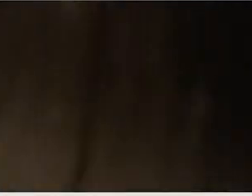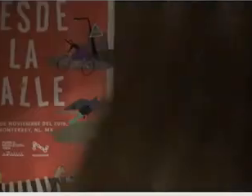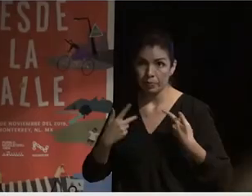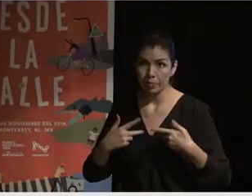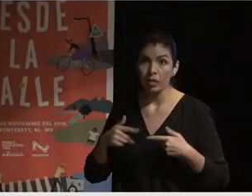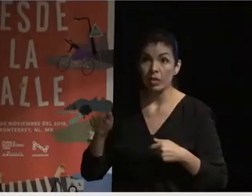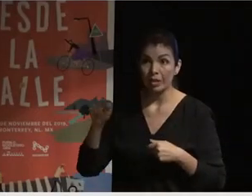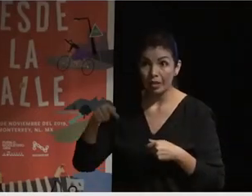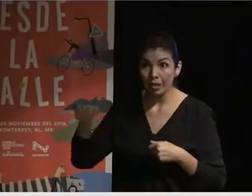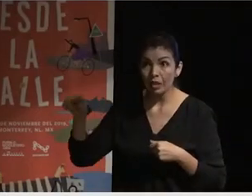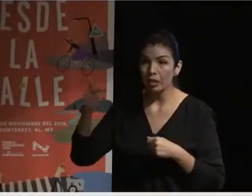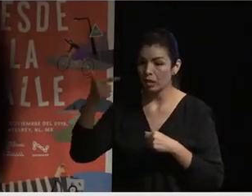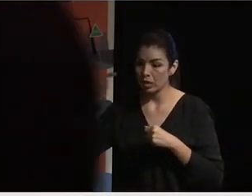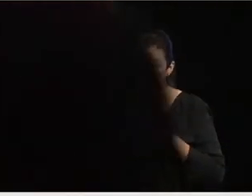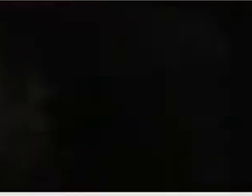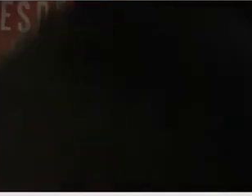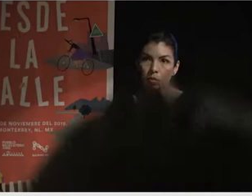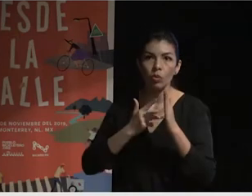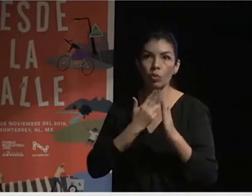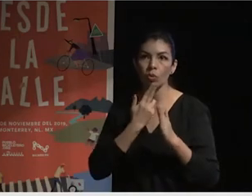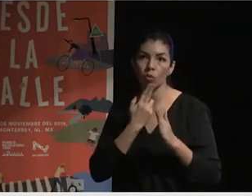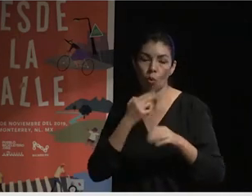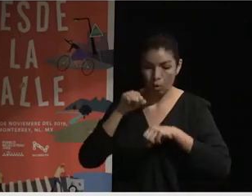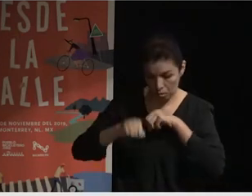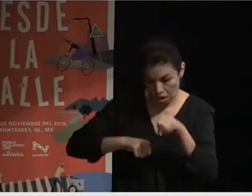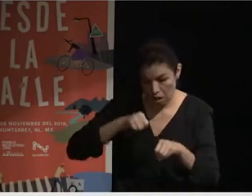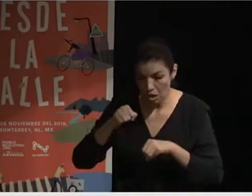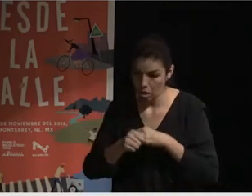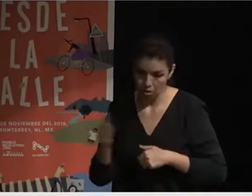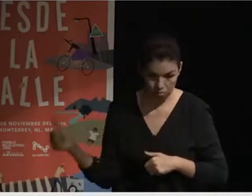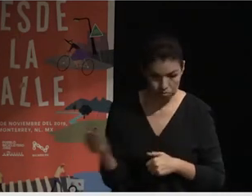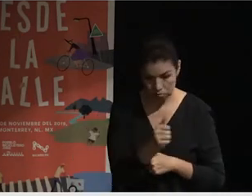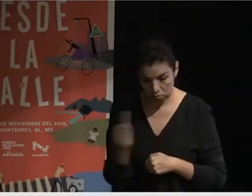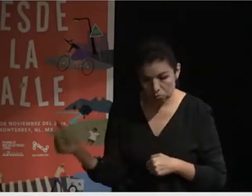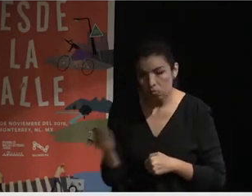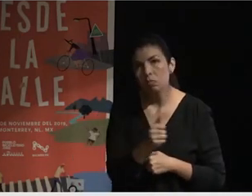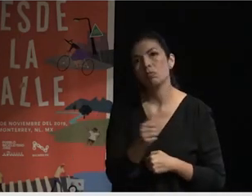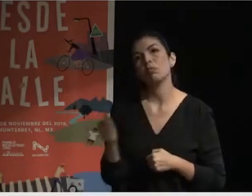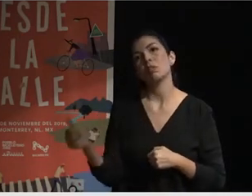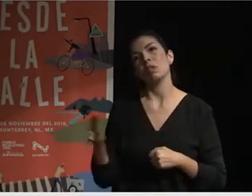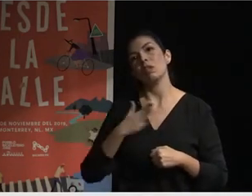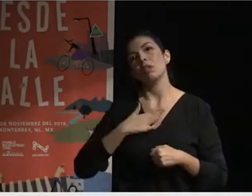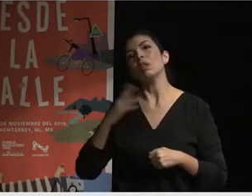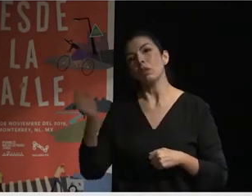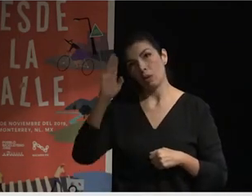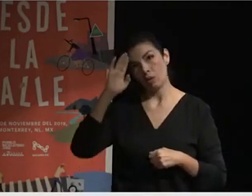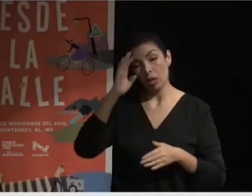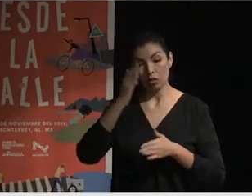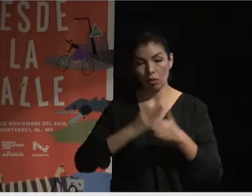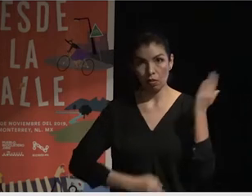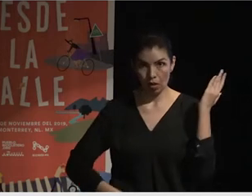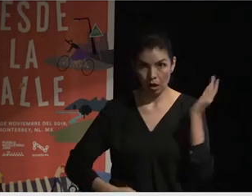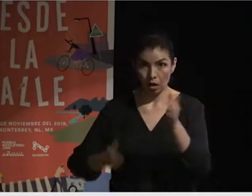donde queremos ir, pero que lo estamos viviendo de manera diferente para justo construir la forma y la propuesta que como colectivo